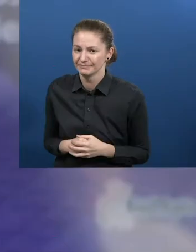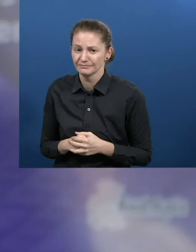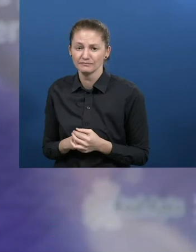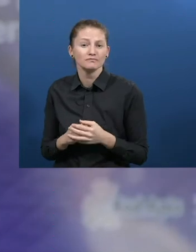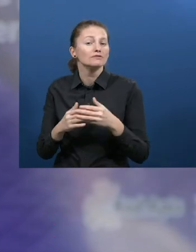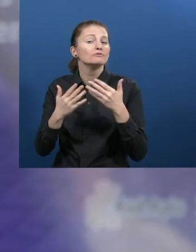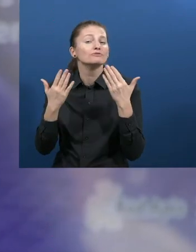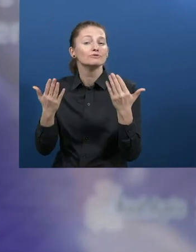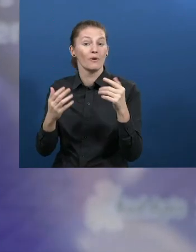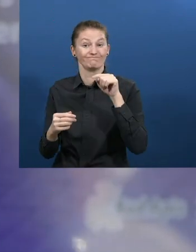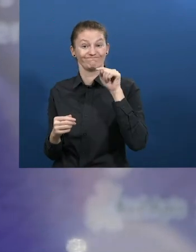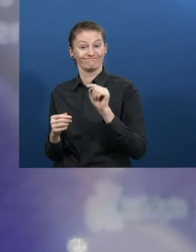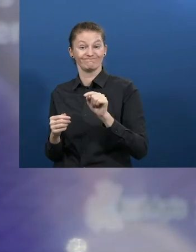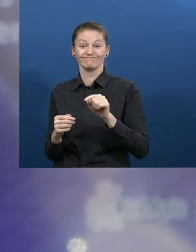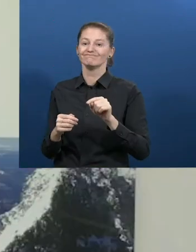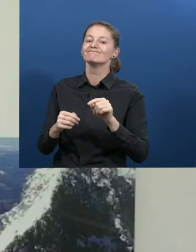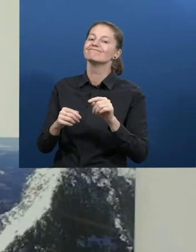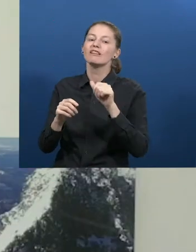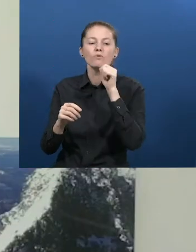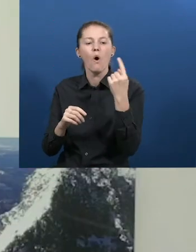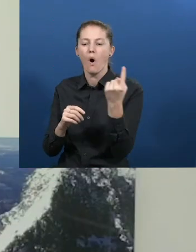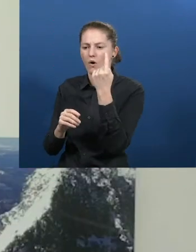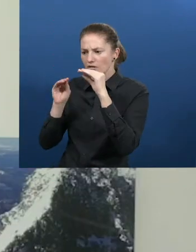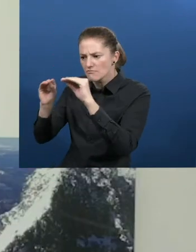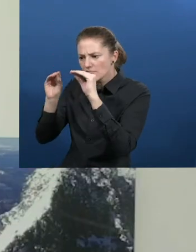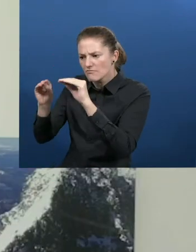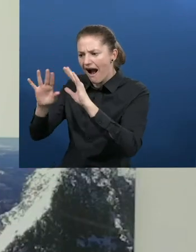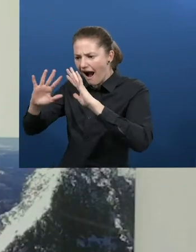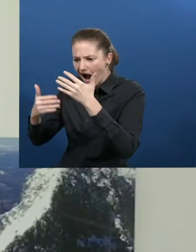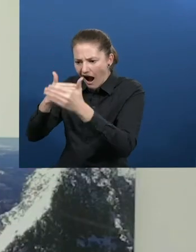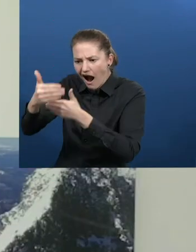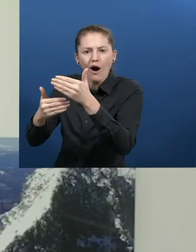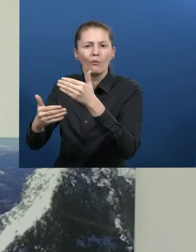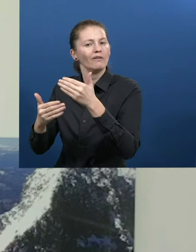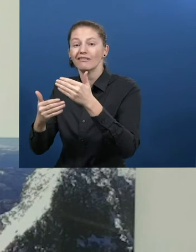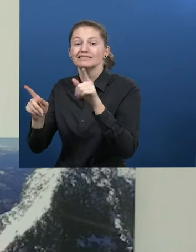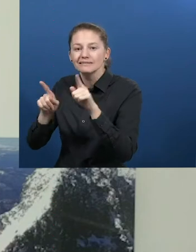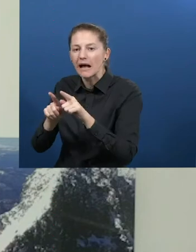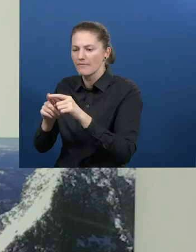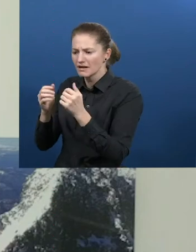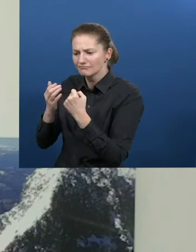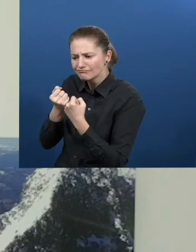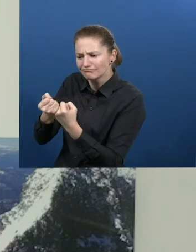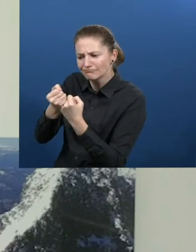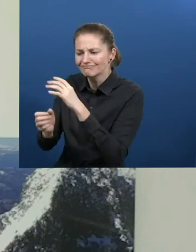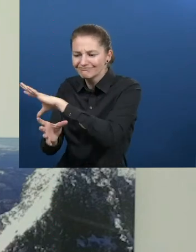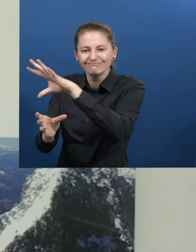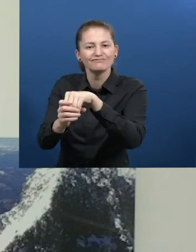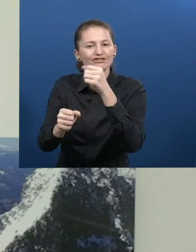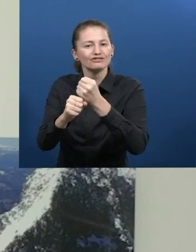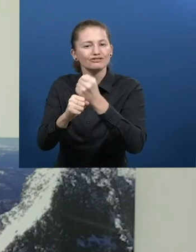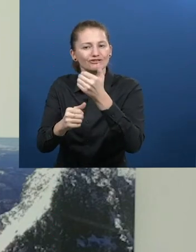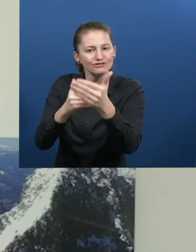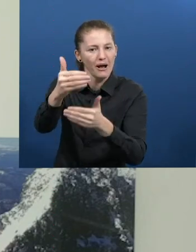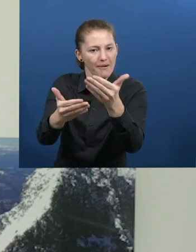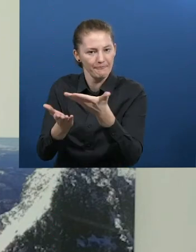un trabajo, sino que se requiere también un proceso de acompañamiento y de inserción laboral para poder llevar y guiar a